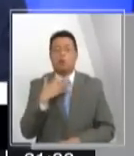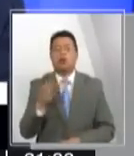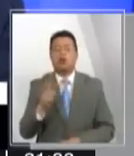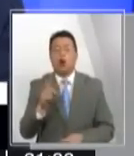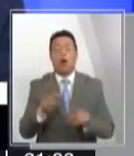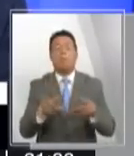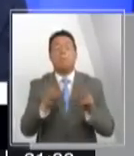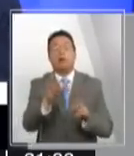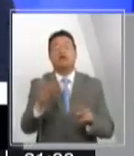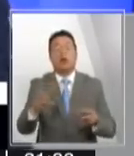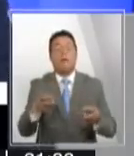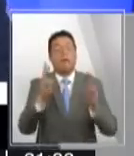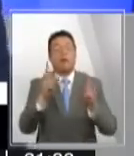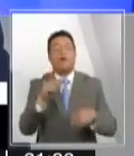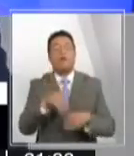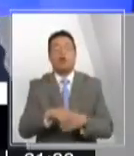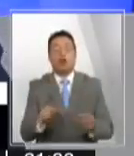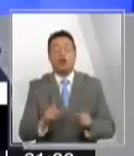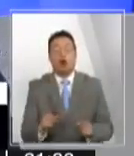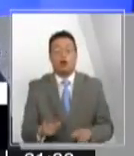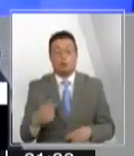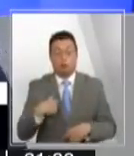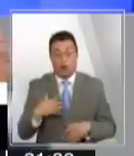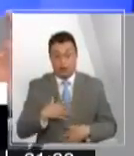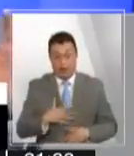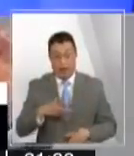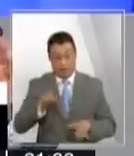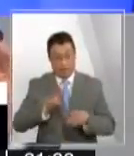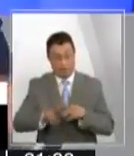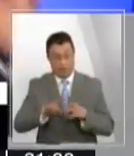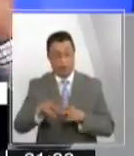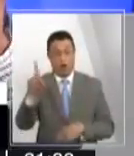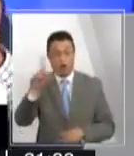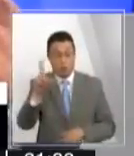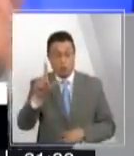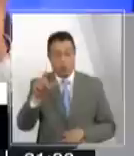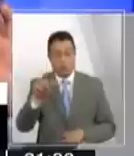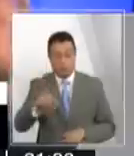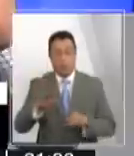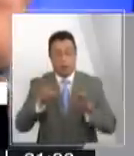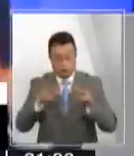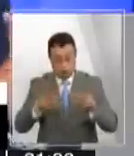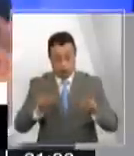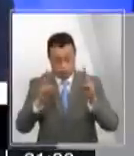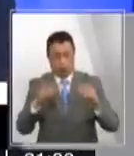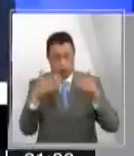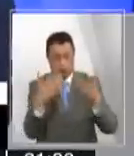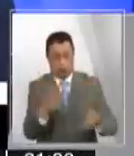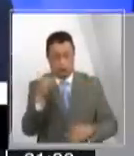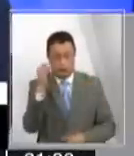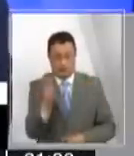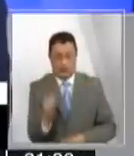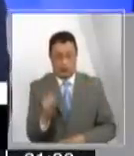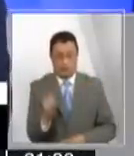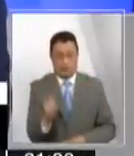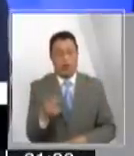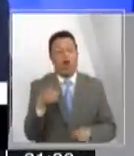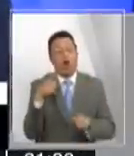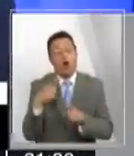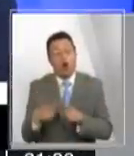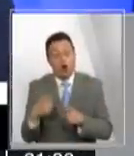la gente votar? Lo que nosotros tratamos de resolver el lunes era proteger ese derecho a sufragio. En lo